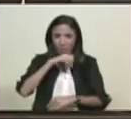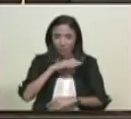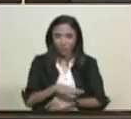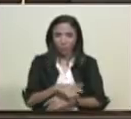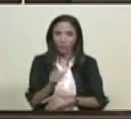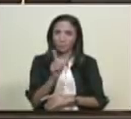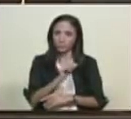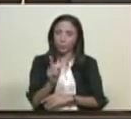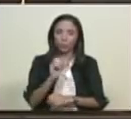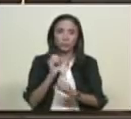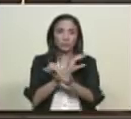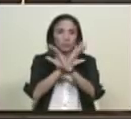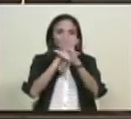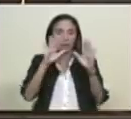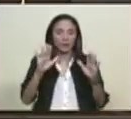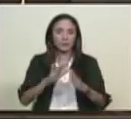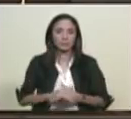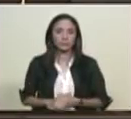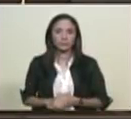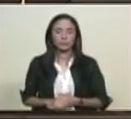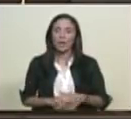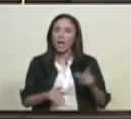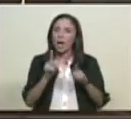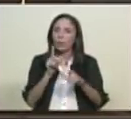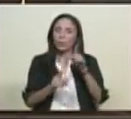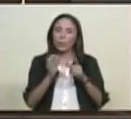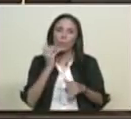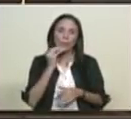Ese pueblo que lo someten todos los días a un sufrimiento,